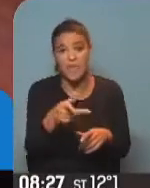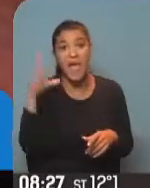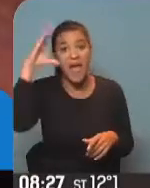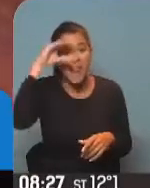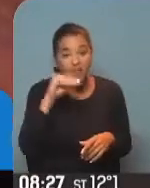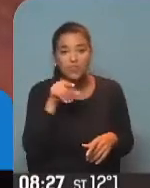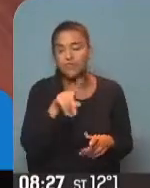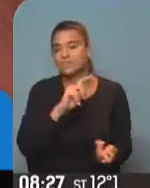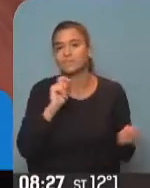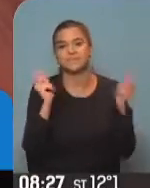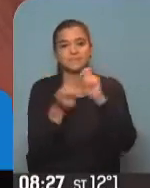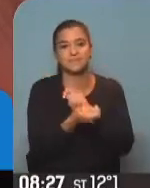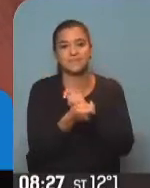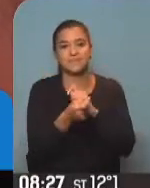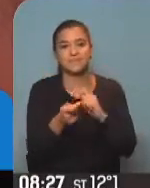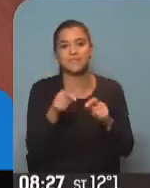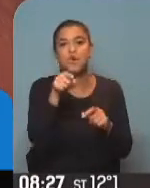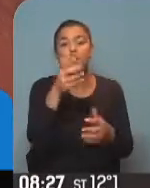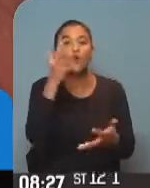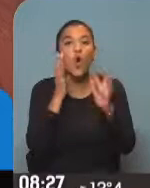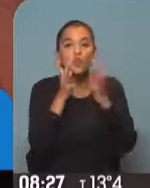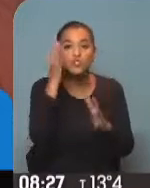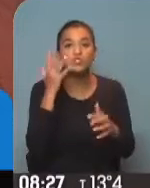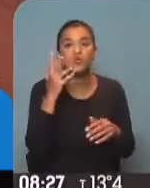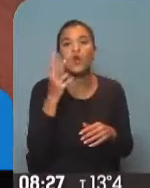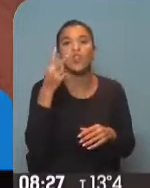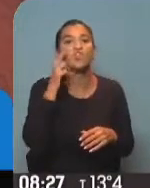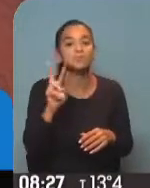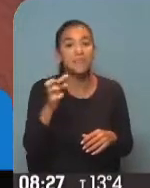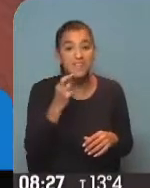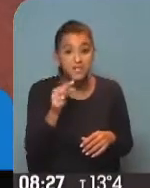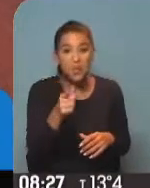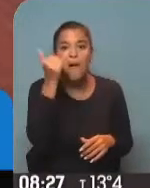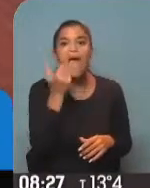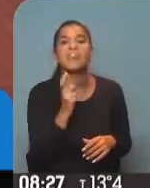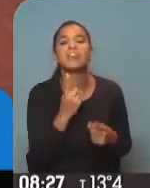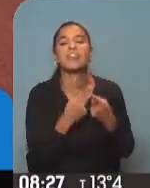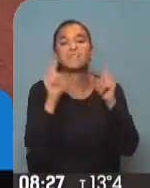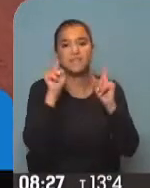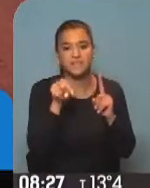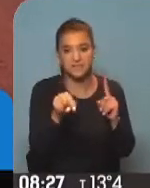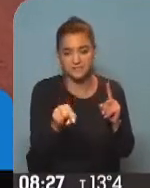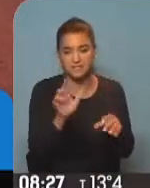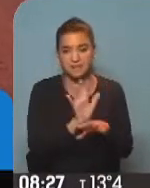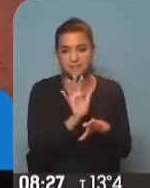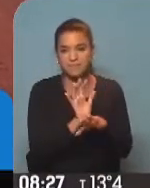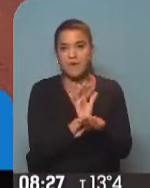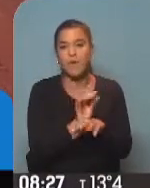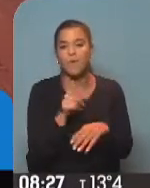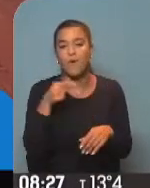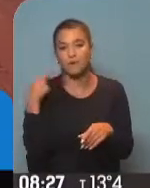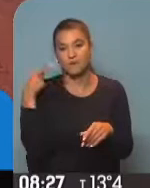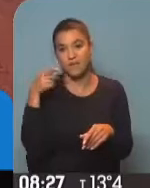gualeguay se transforma en otra cosa cosa estos cursos 2019 tienen una diferencia que hacen que gualeguay sea un destino